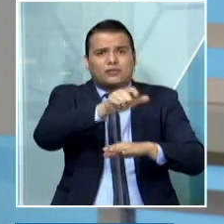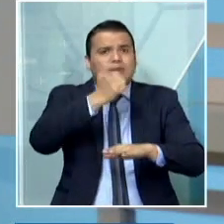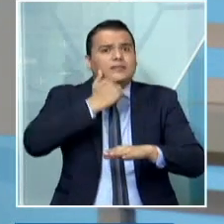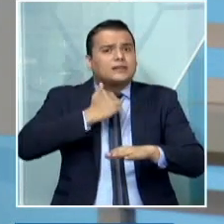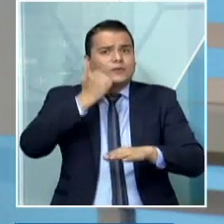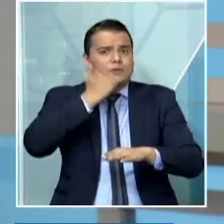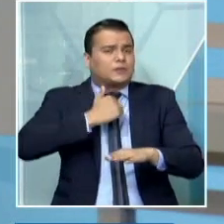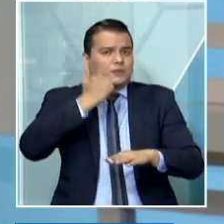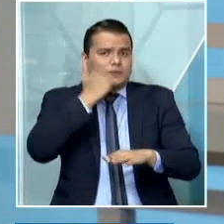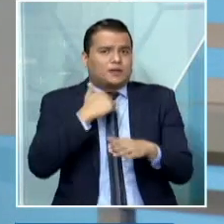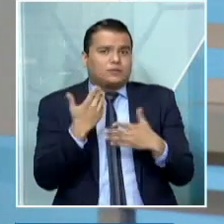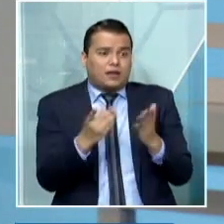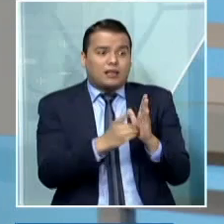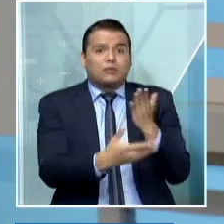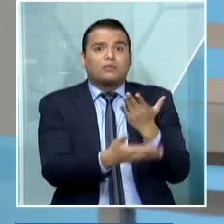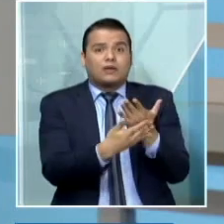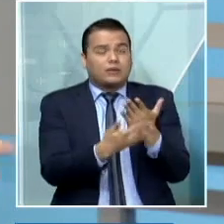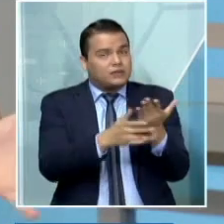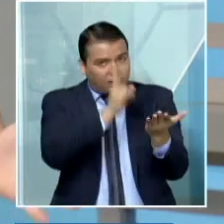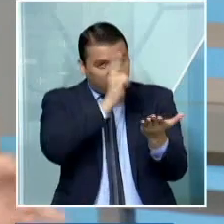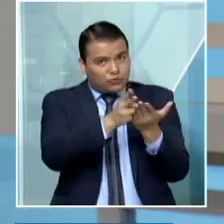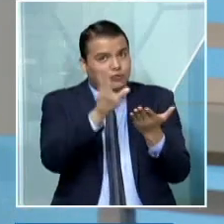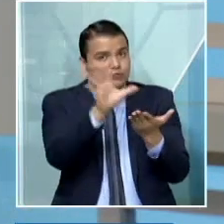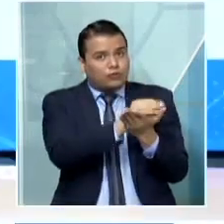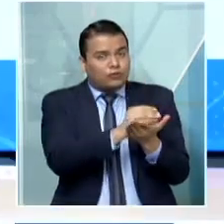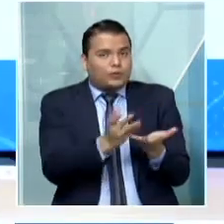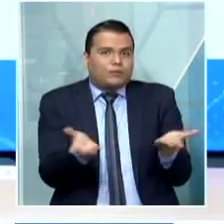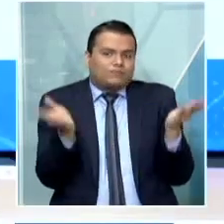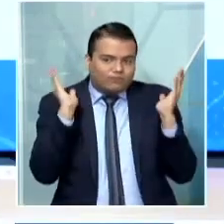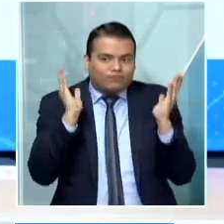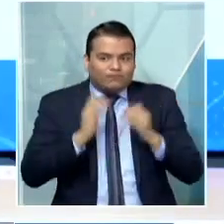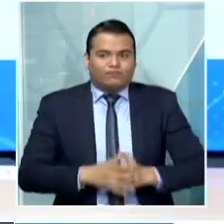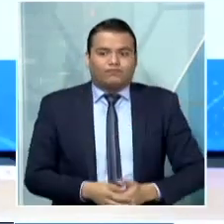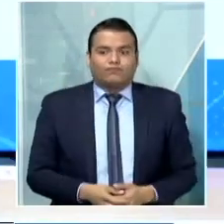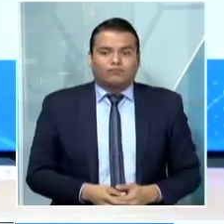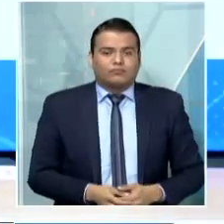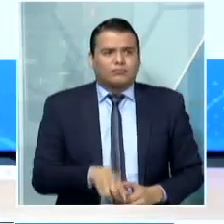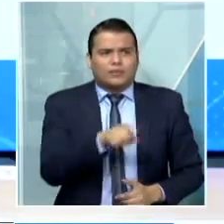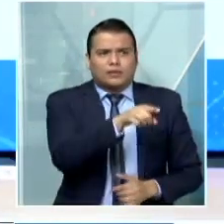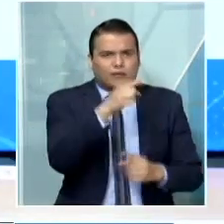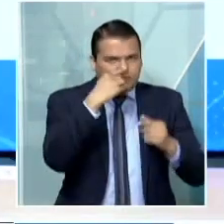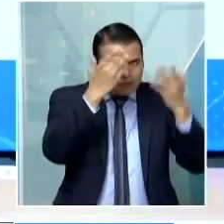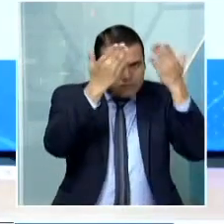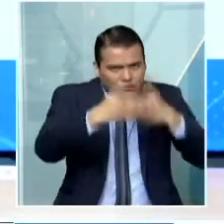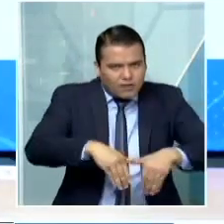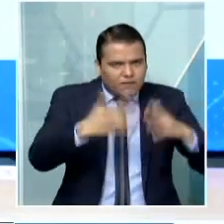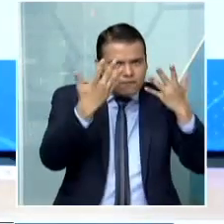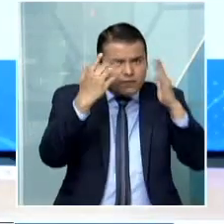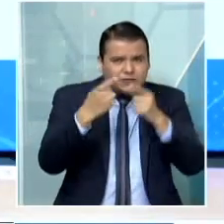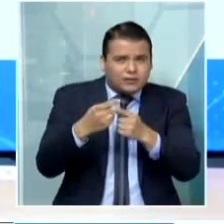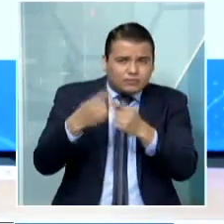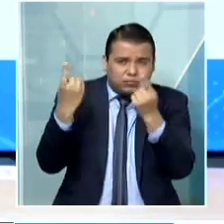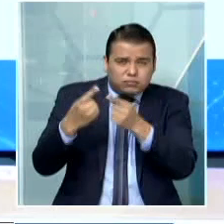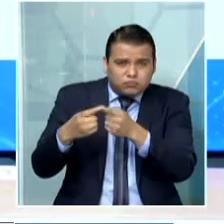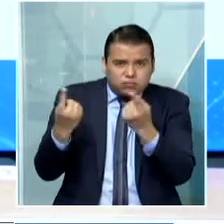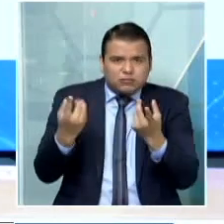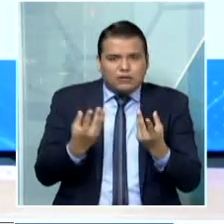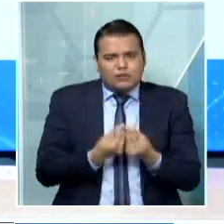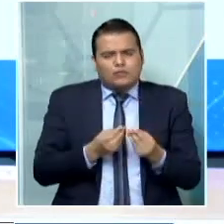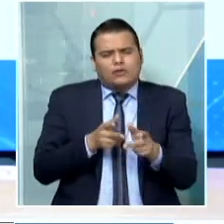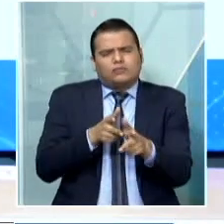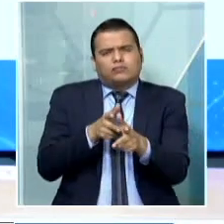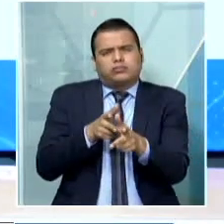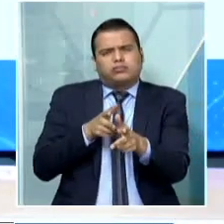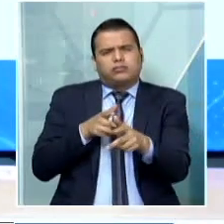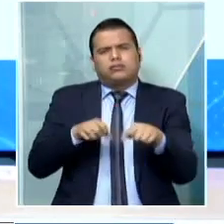que los caleños acataran las normas de bioseguridad. Lorena. Catherine, fiestas clandestinas, riñas callejeras y caravanas motorizadas